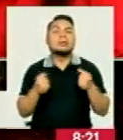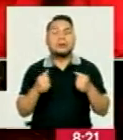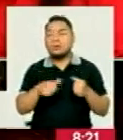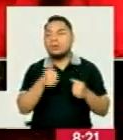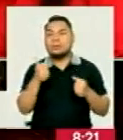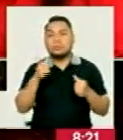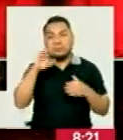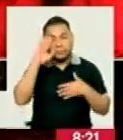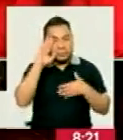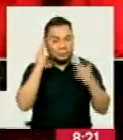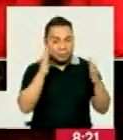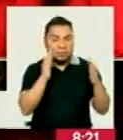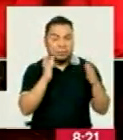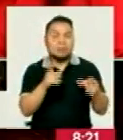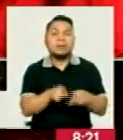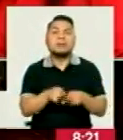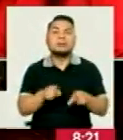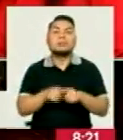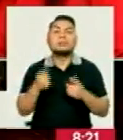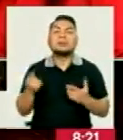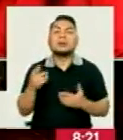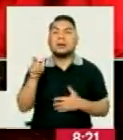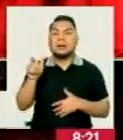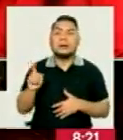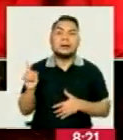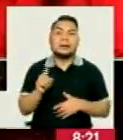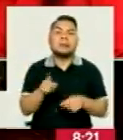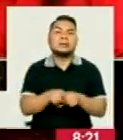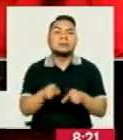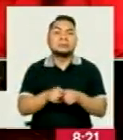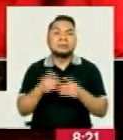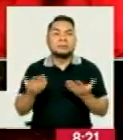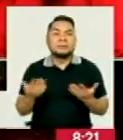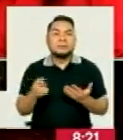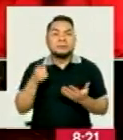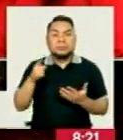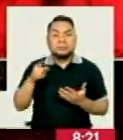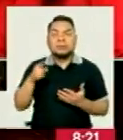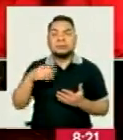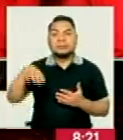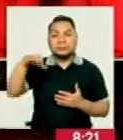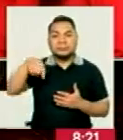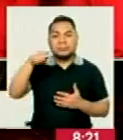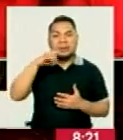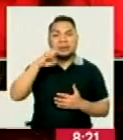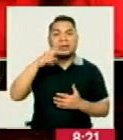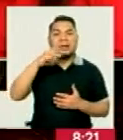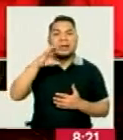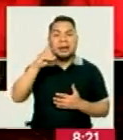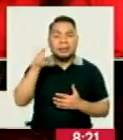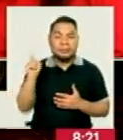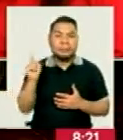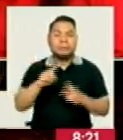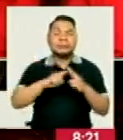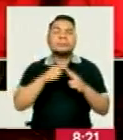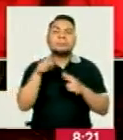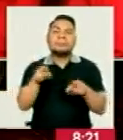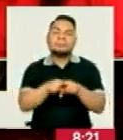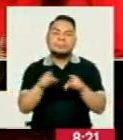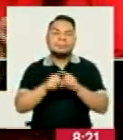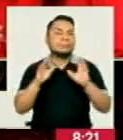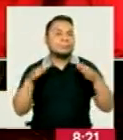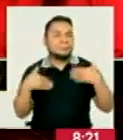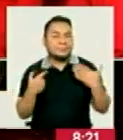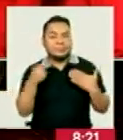contamos con el SIS, está presente también, obviamente, identidad, es el punto de partida inclusive para